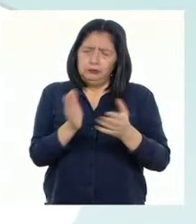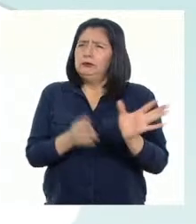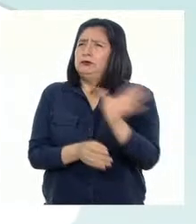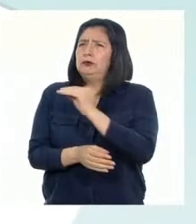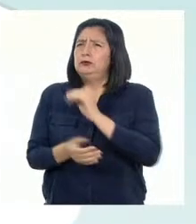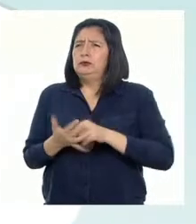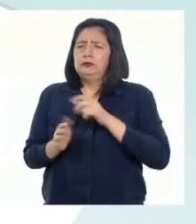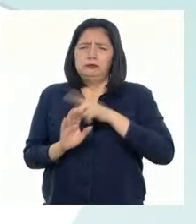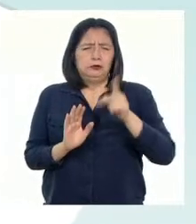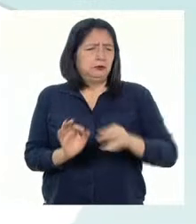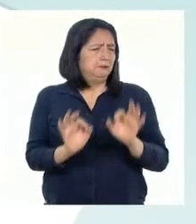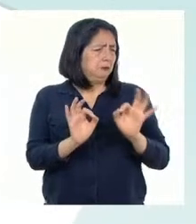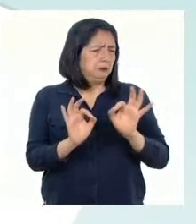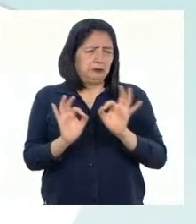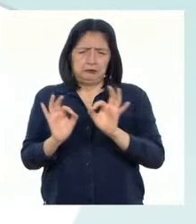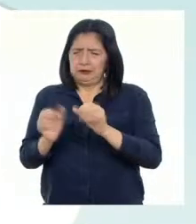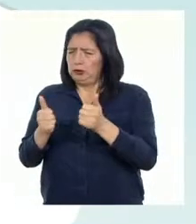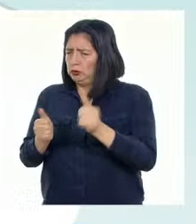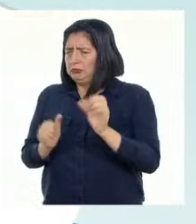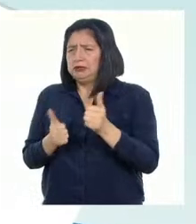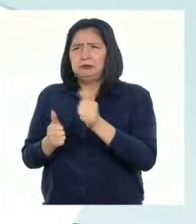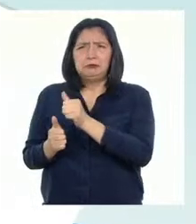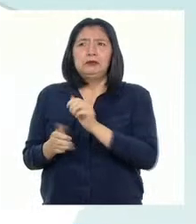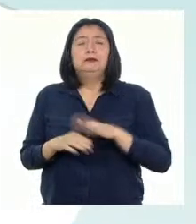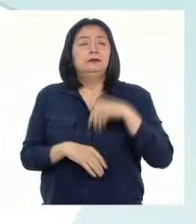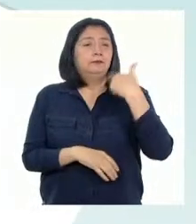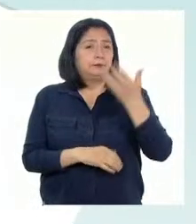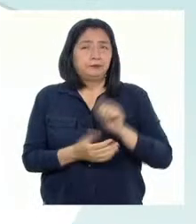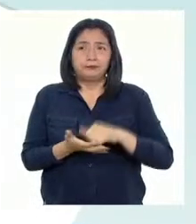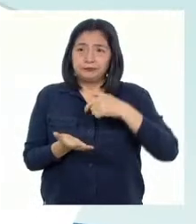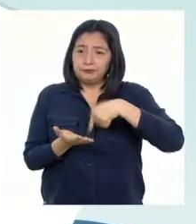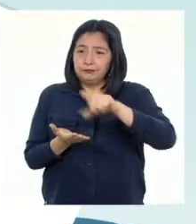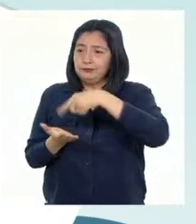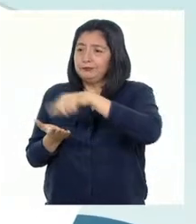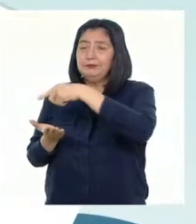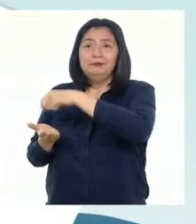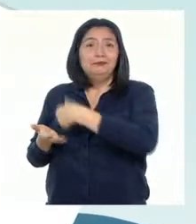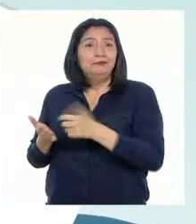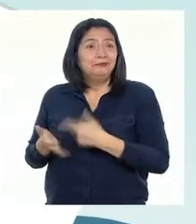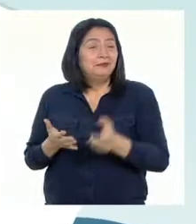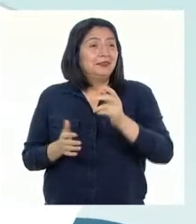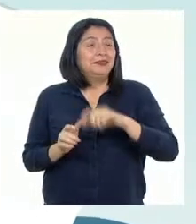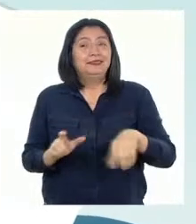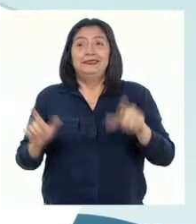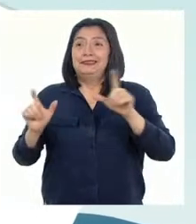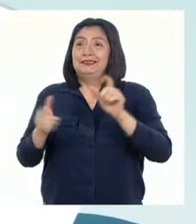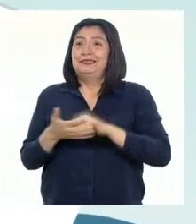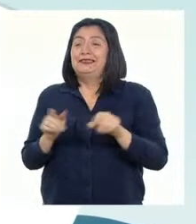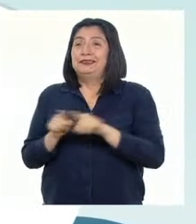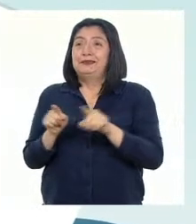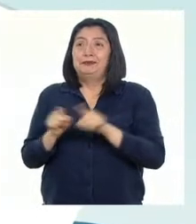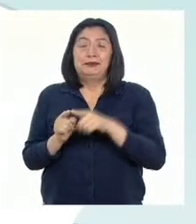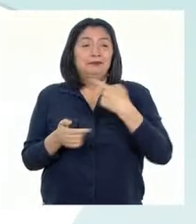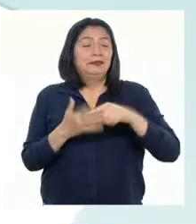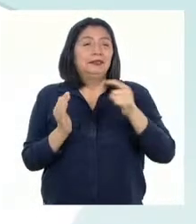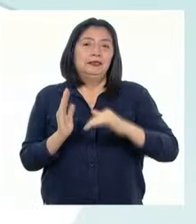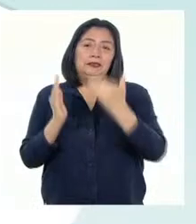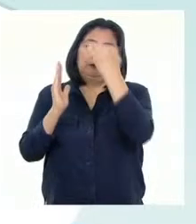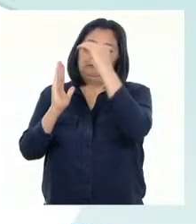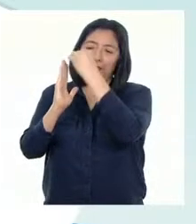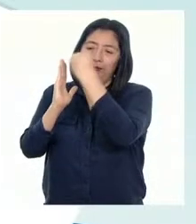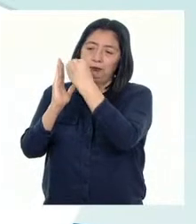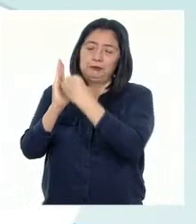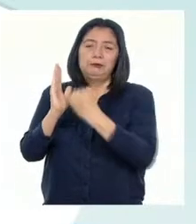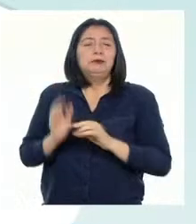y se ve que todo esté súper bien. Luego, los envían a programación y a tráfico para que ya sean